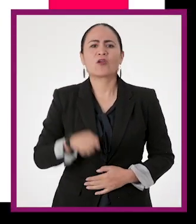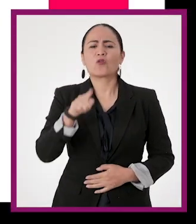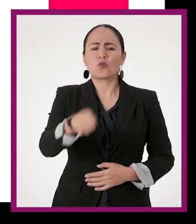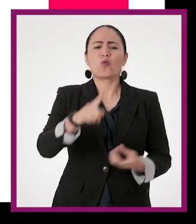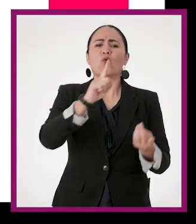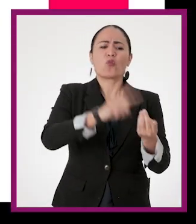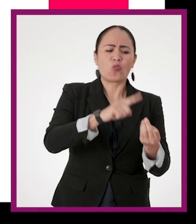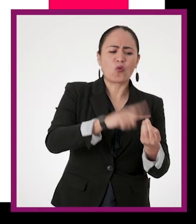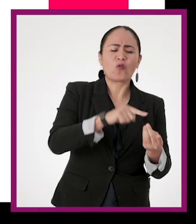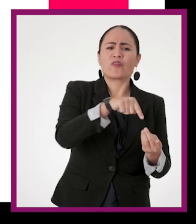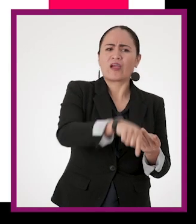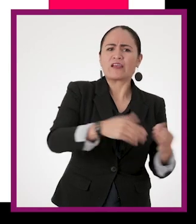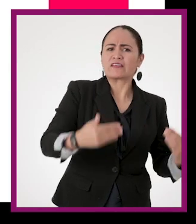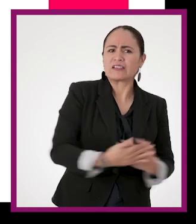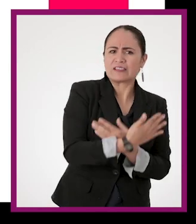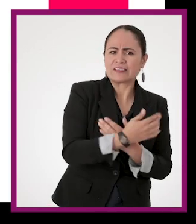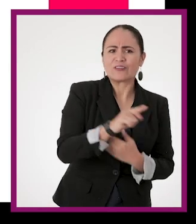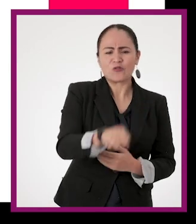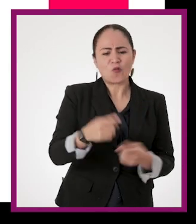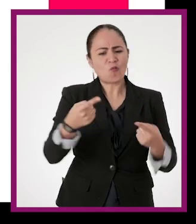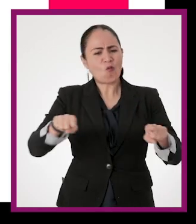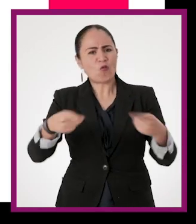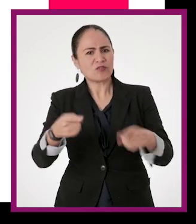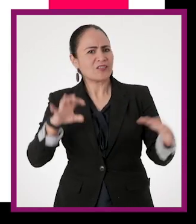Dime de dónde eres y te diré a qué son suenas.